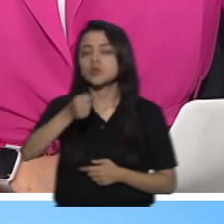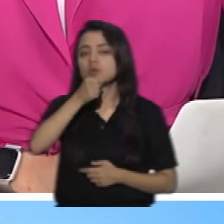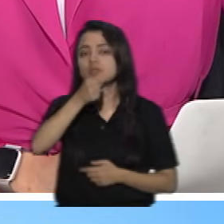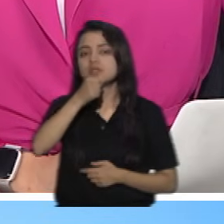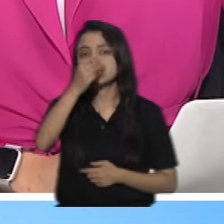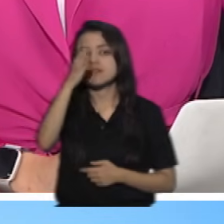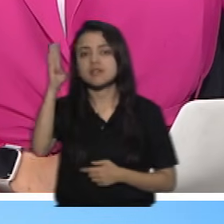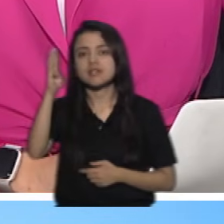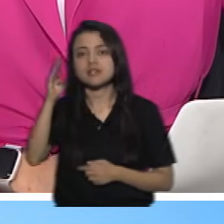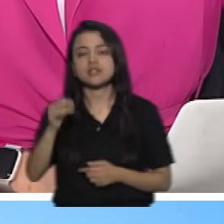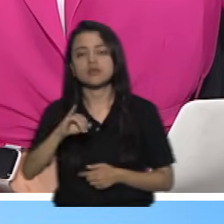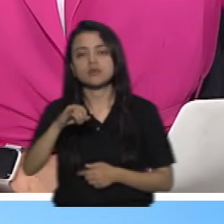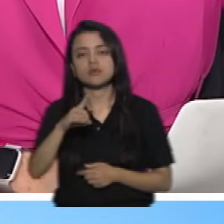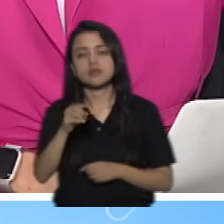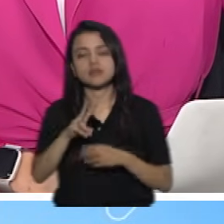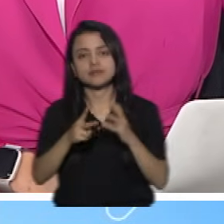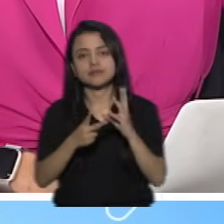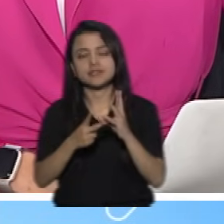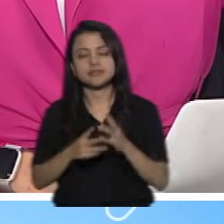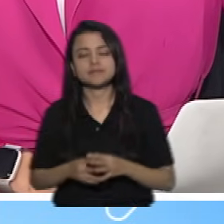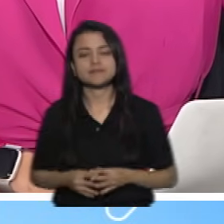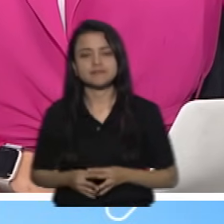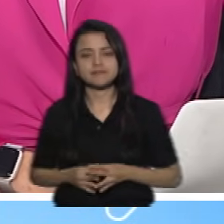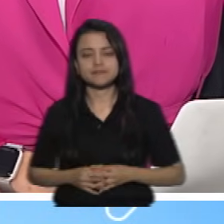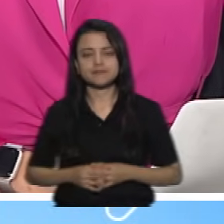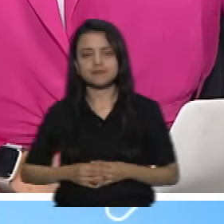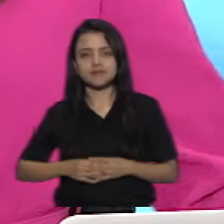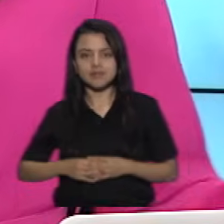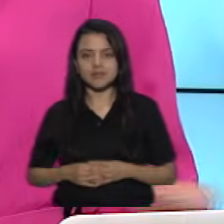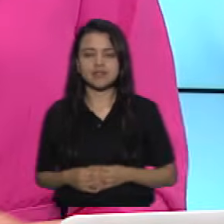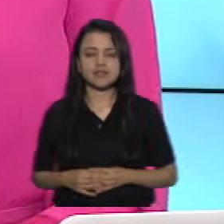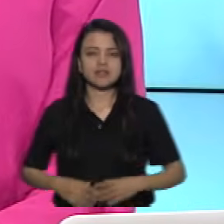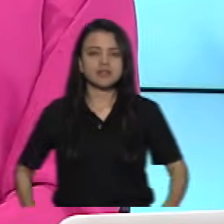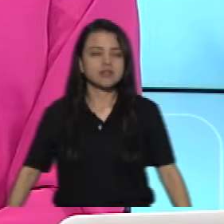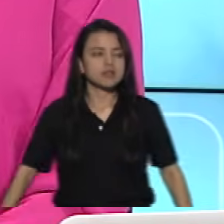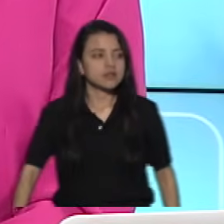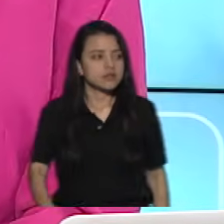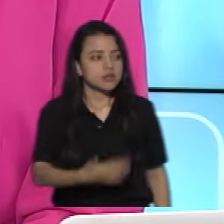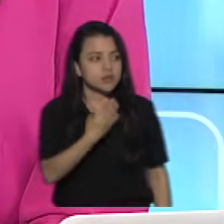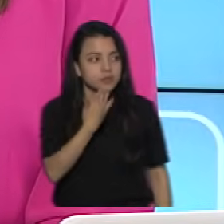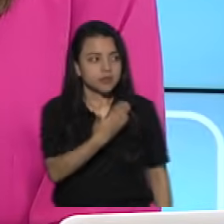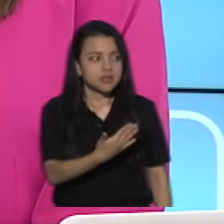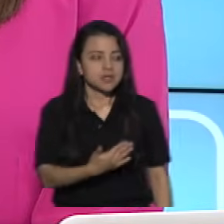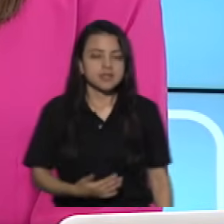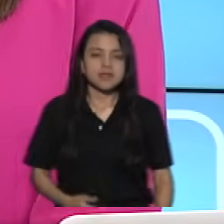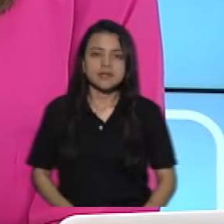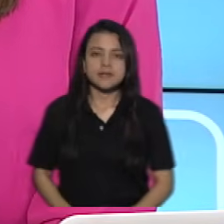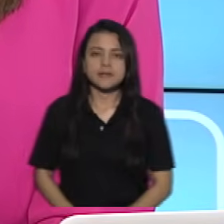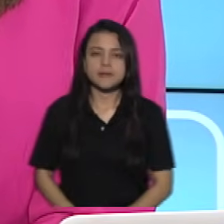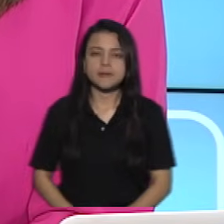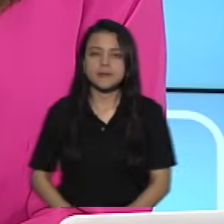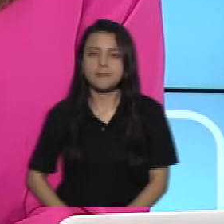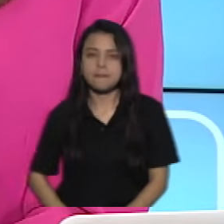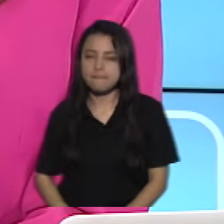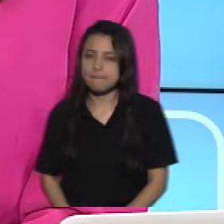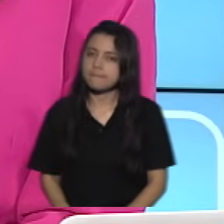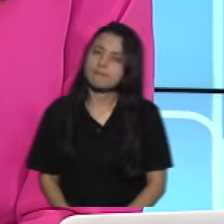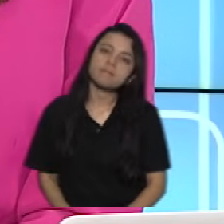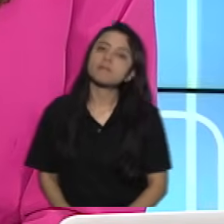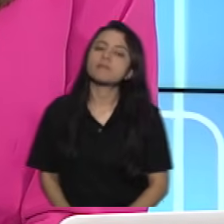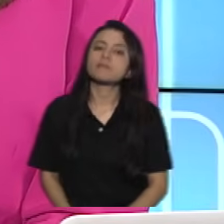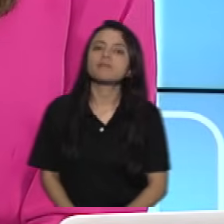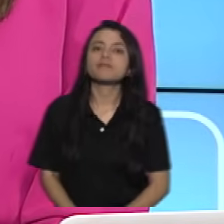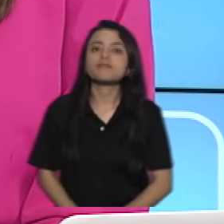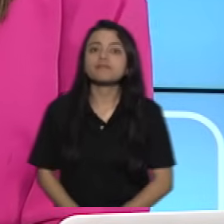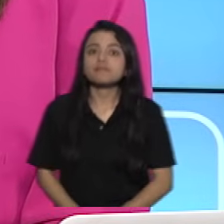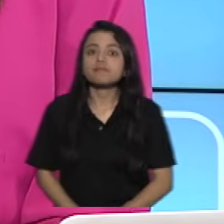con Jorge Castro, Noticentro 1, CMI. Jorge, muchas gracias. Y más de 20 horas cumple la emergencia generada en los municipios